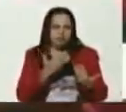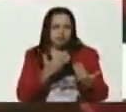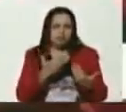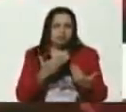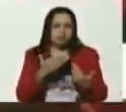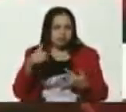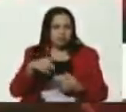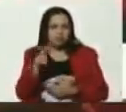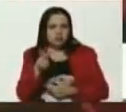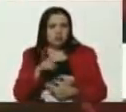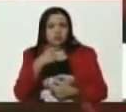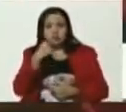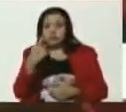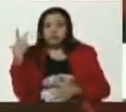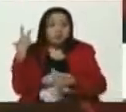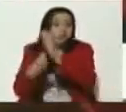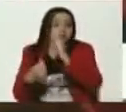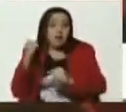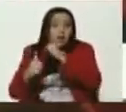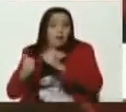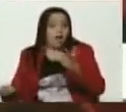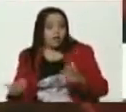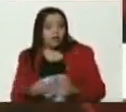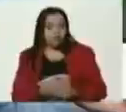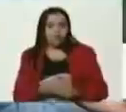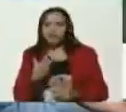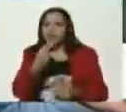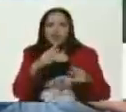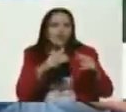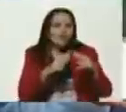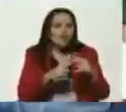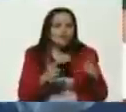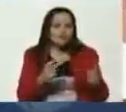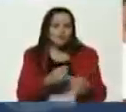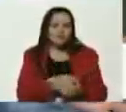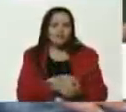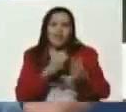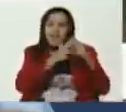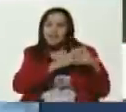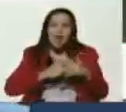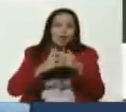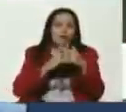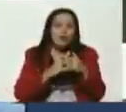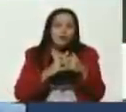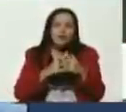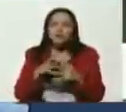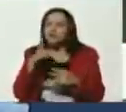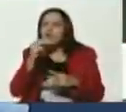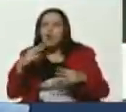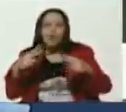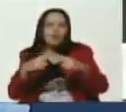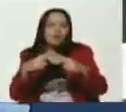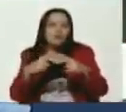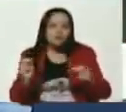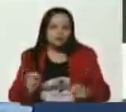Sí, no, estaba despegando, se iba Raúl. No nos conocen, no nos conocen,